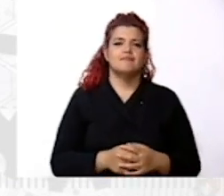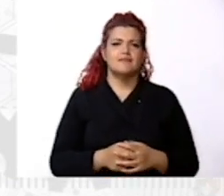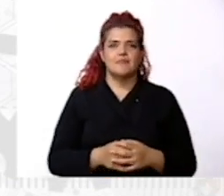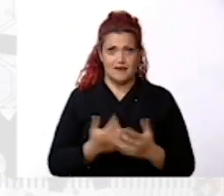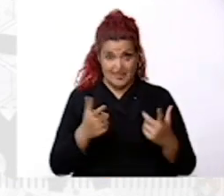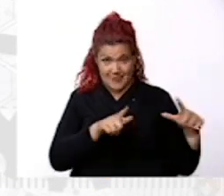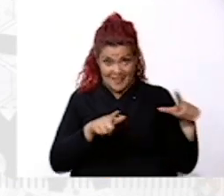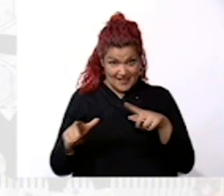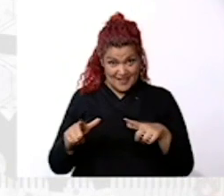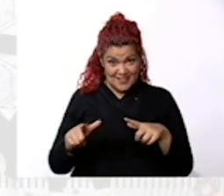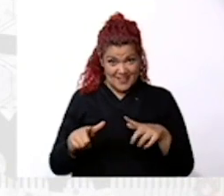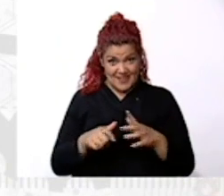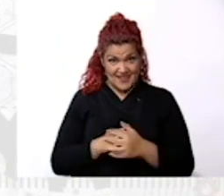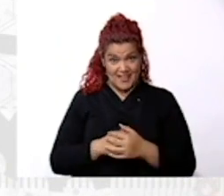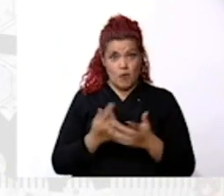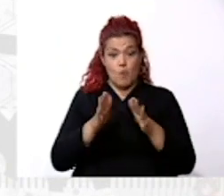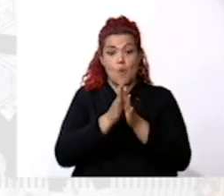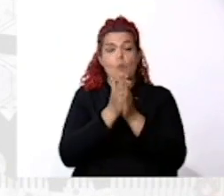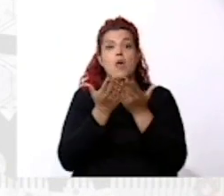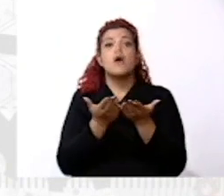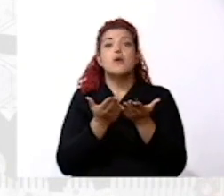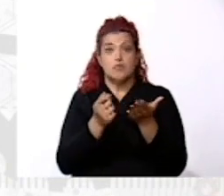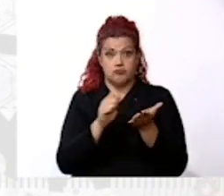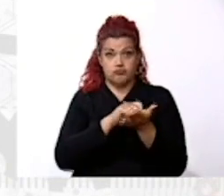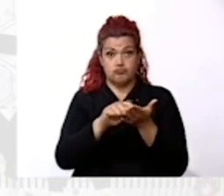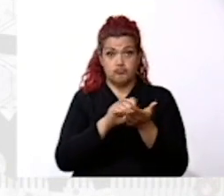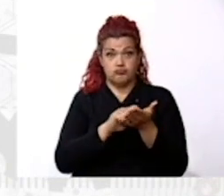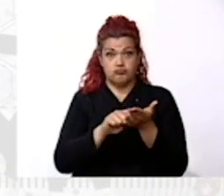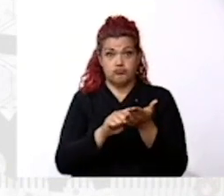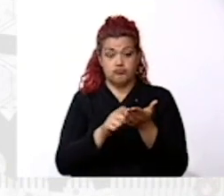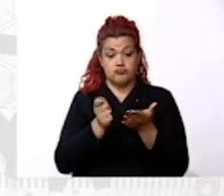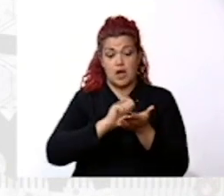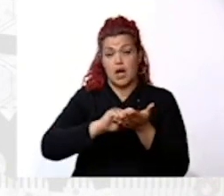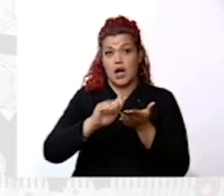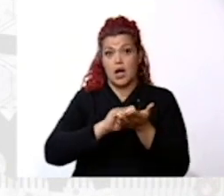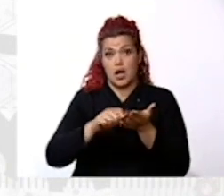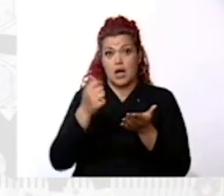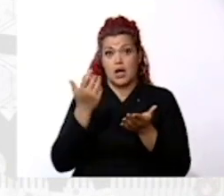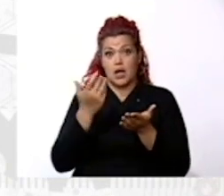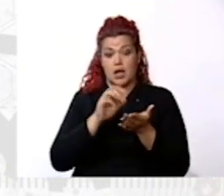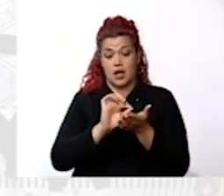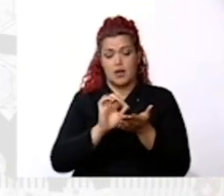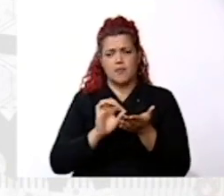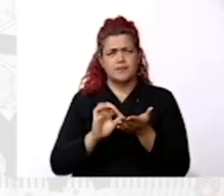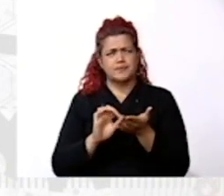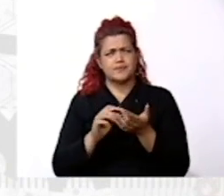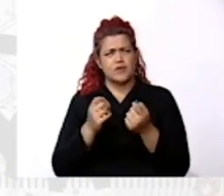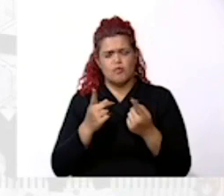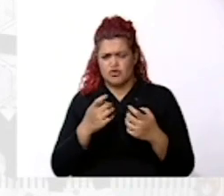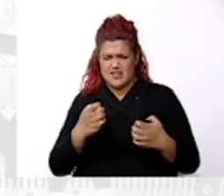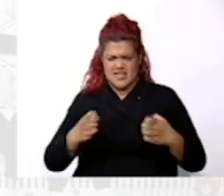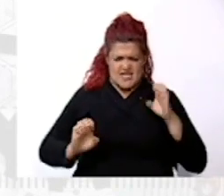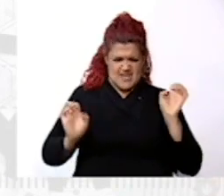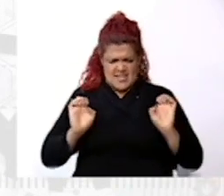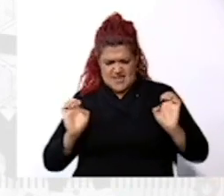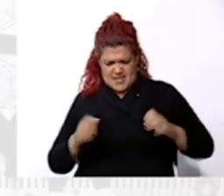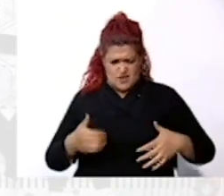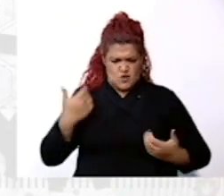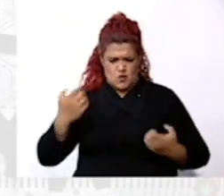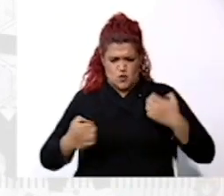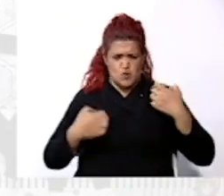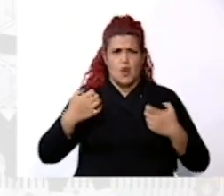¿Están listos? ¿Cuaderno a la mano? ¿Lápiz a la mano? ¿Mucha energía? ¿Ganas de